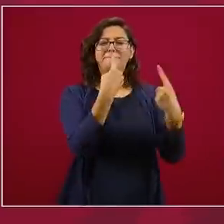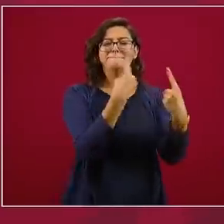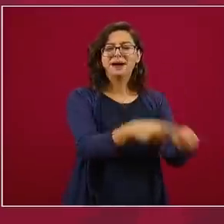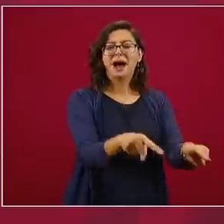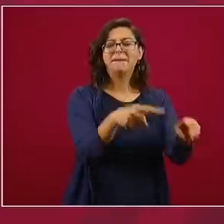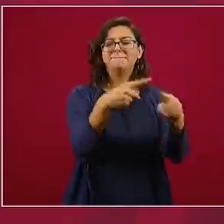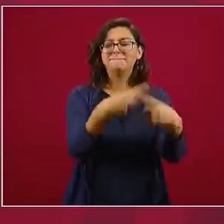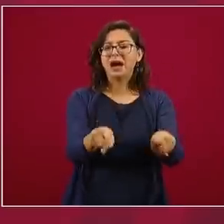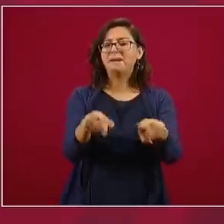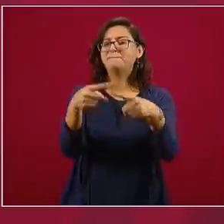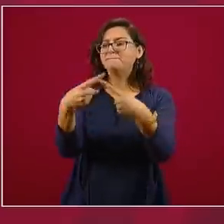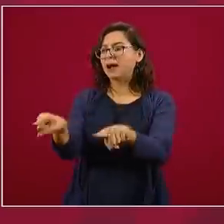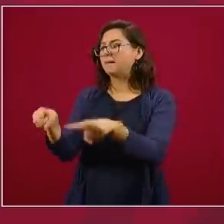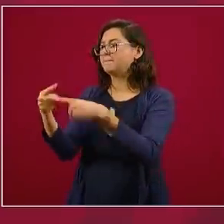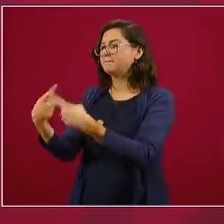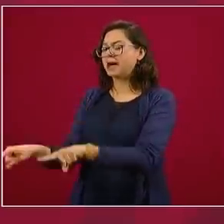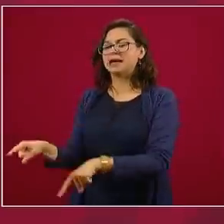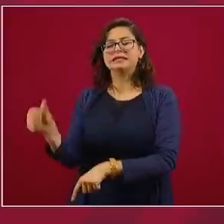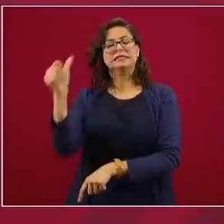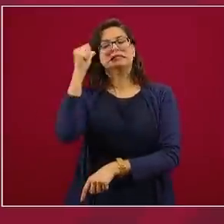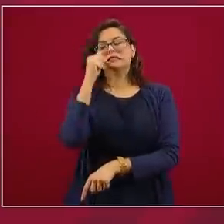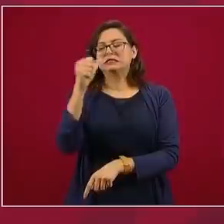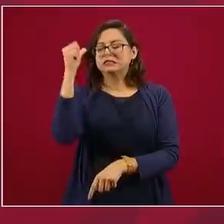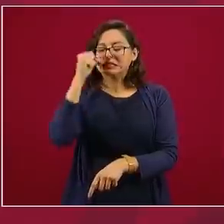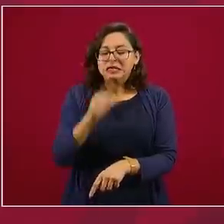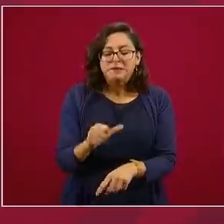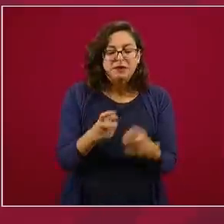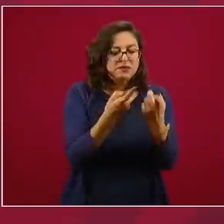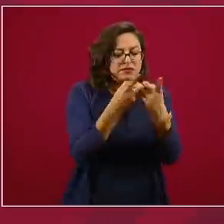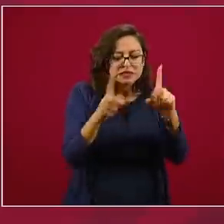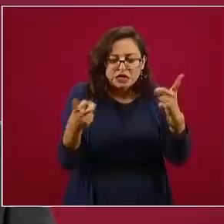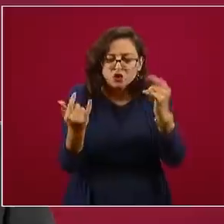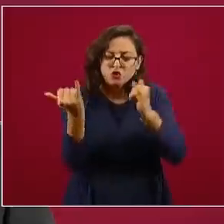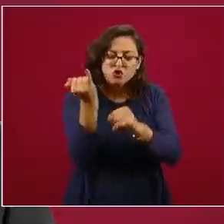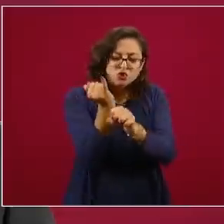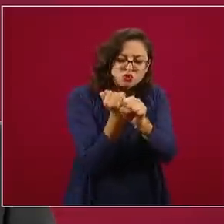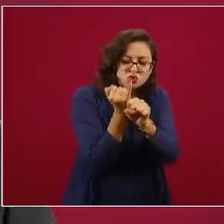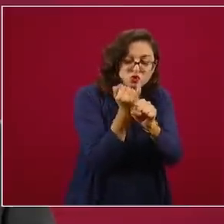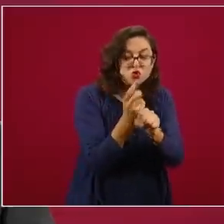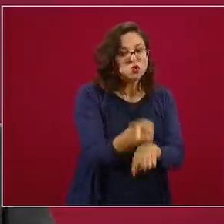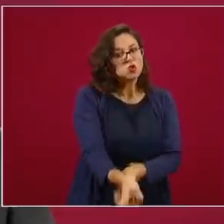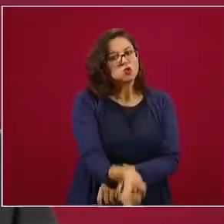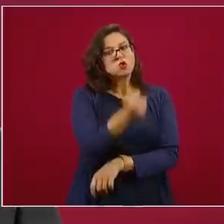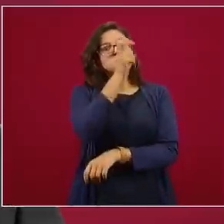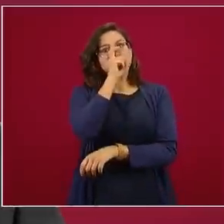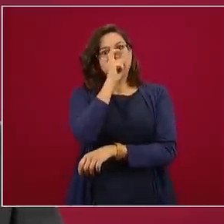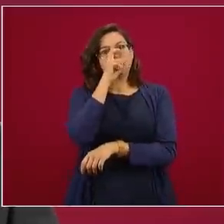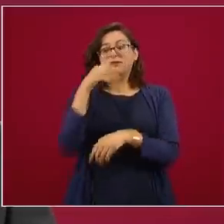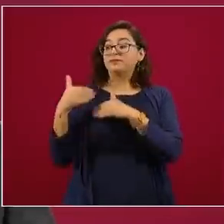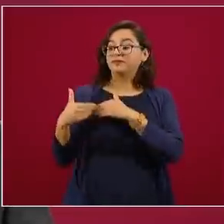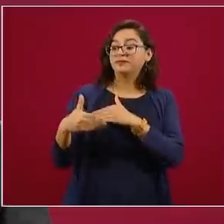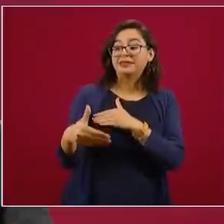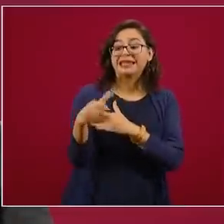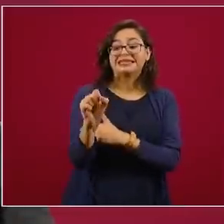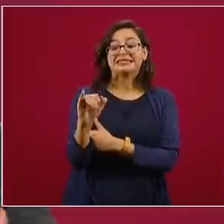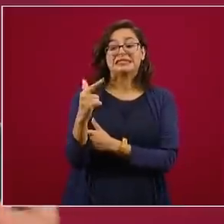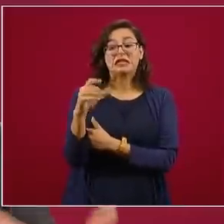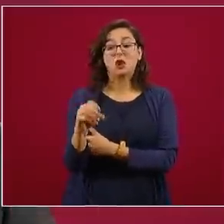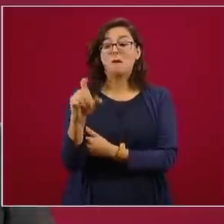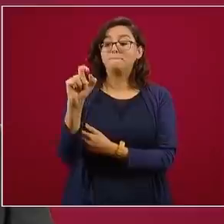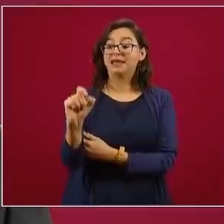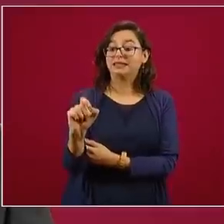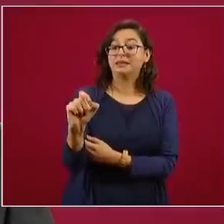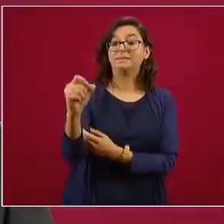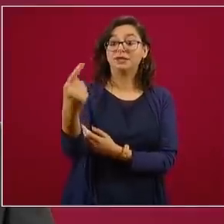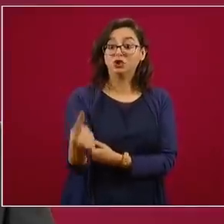siempre basadas en un desarrollo científico riguroso, en especial durante el siglo XX y lo que llevamos del XXI, que es cuando se